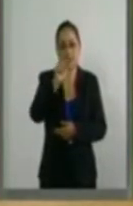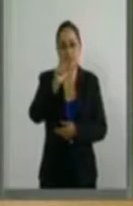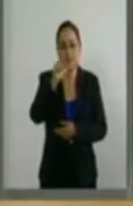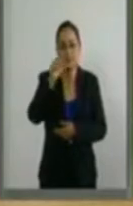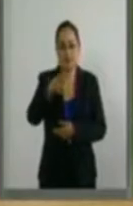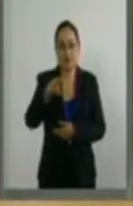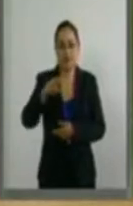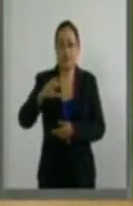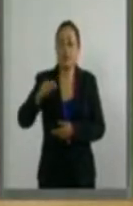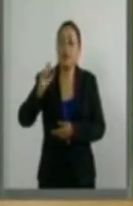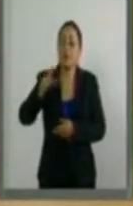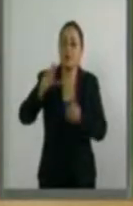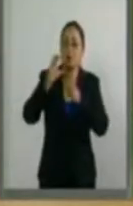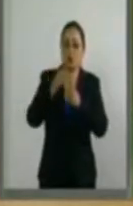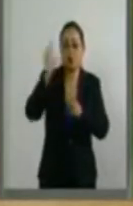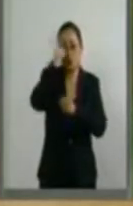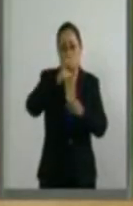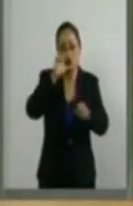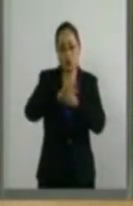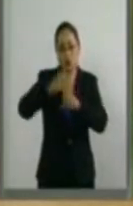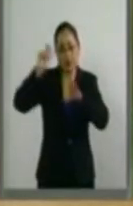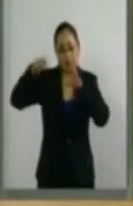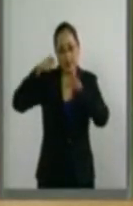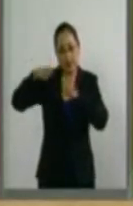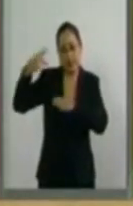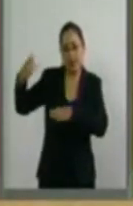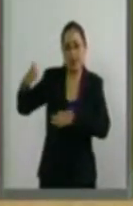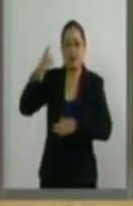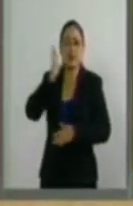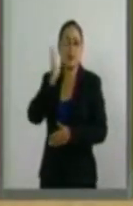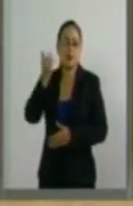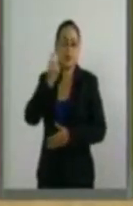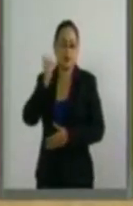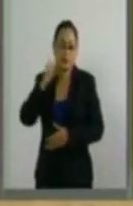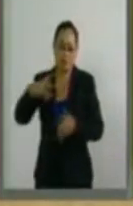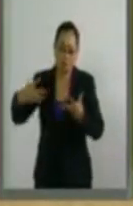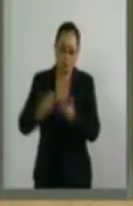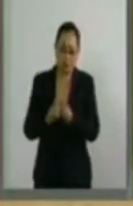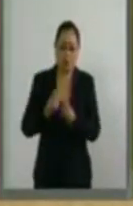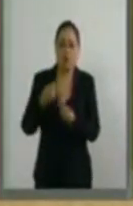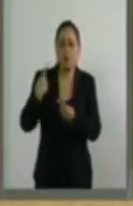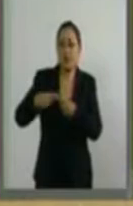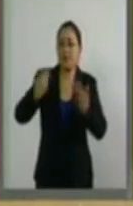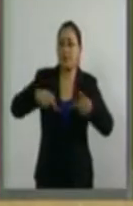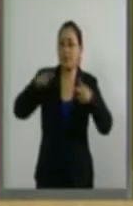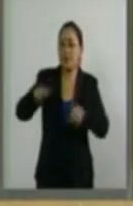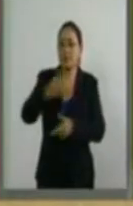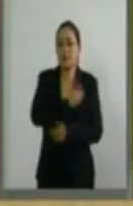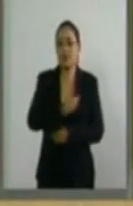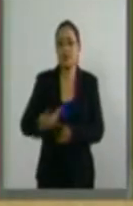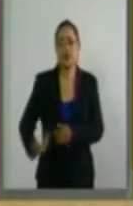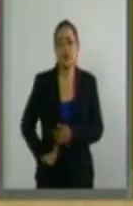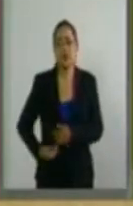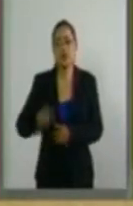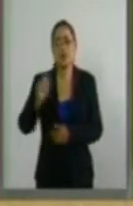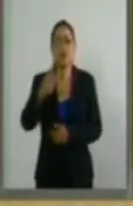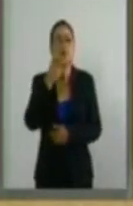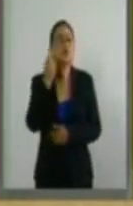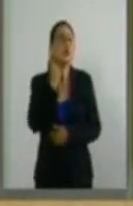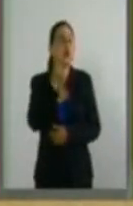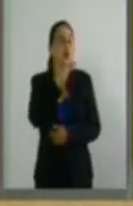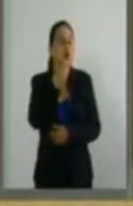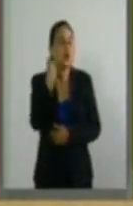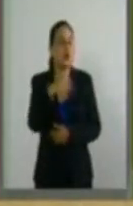y Cinematografía de la Cámara de Diputados, representados por su presidente, el diputado